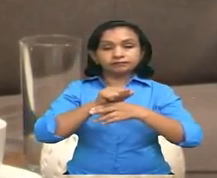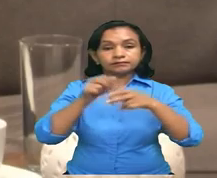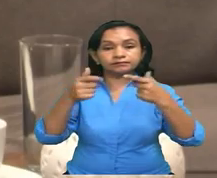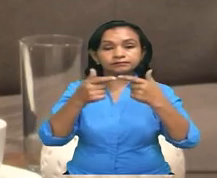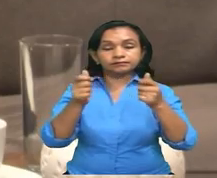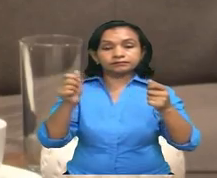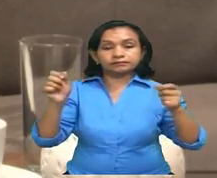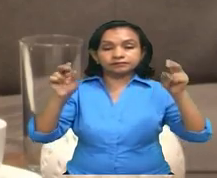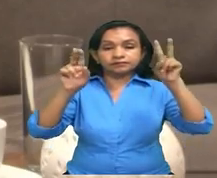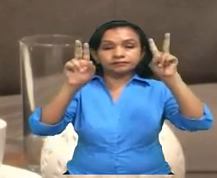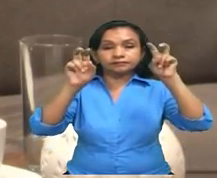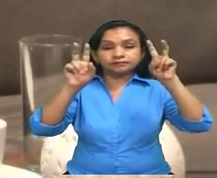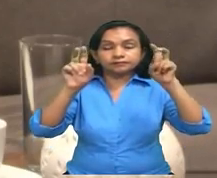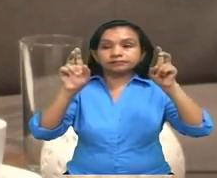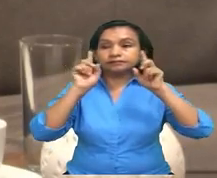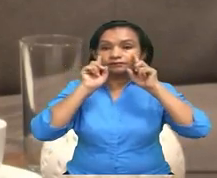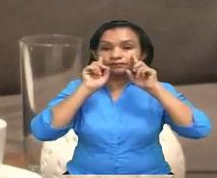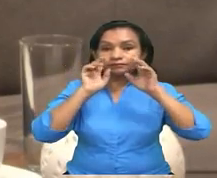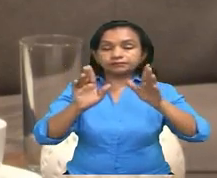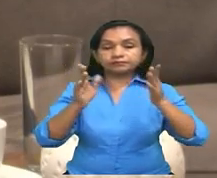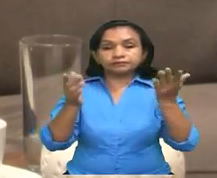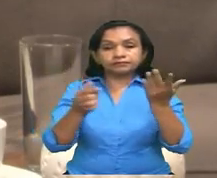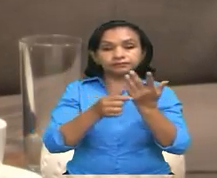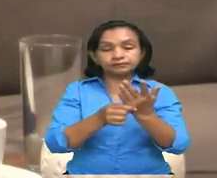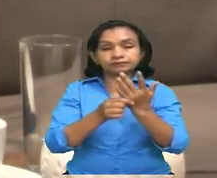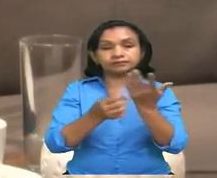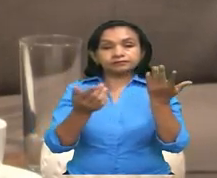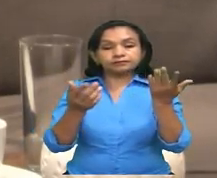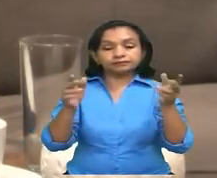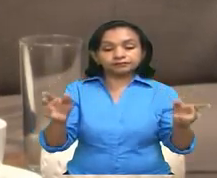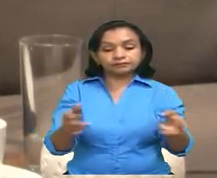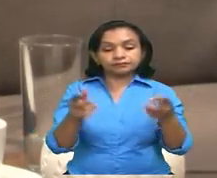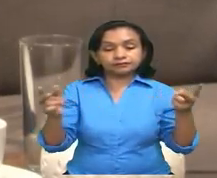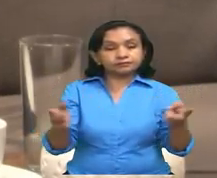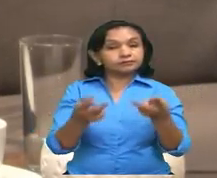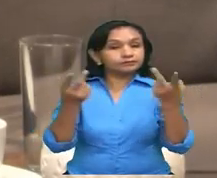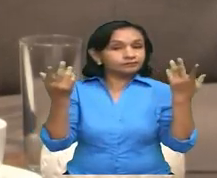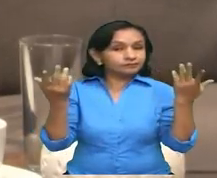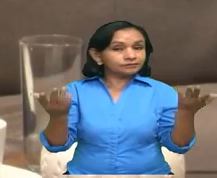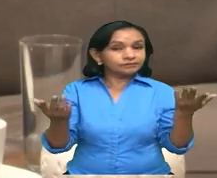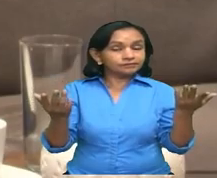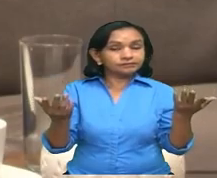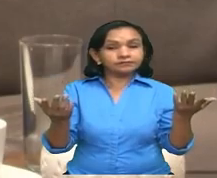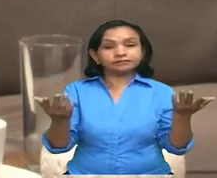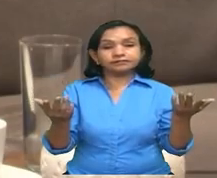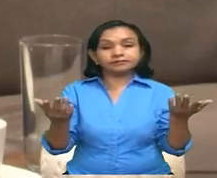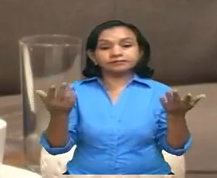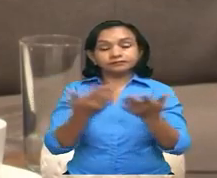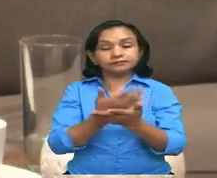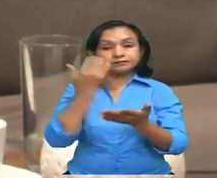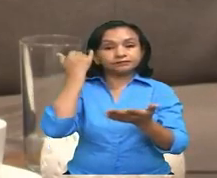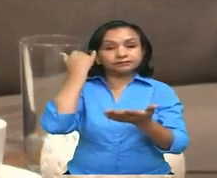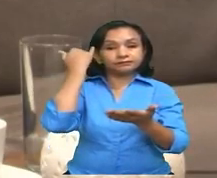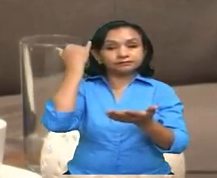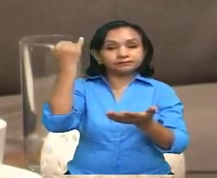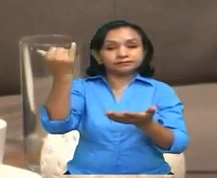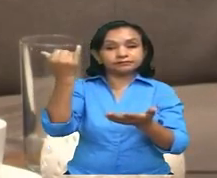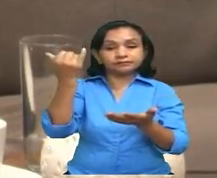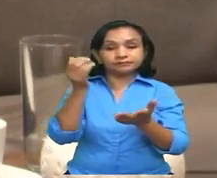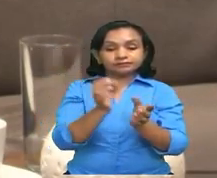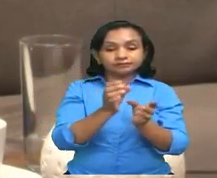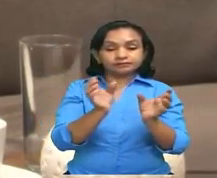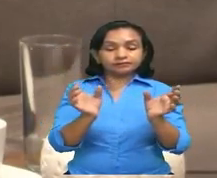temas básicos que todos los años se dan. También en coordinación con el INATEC estamos realizando unos talleres